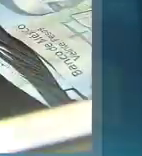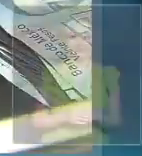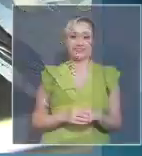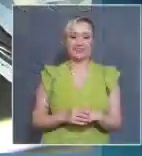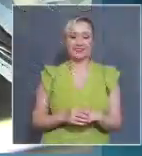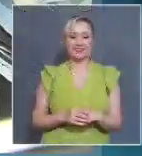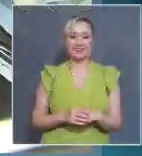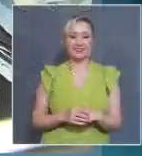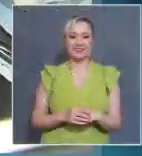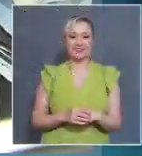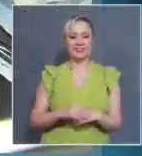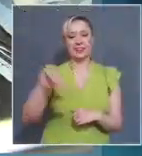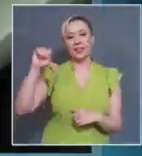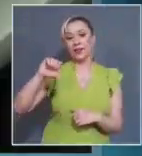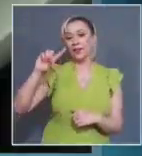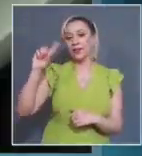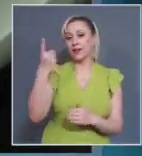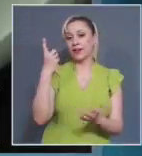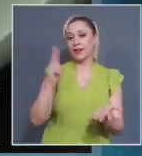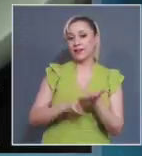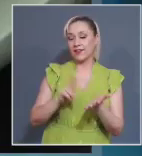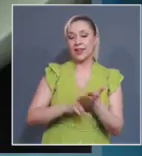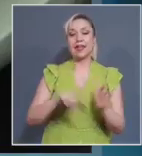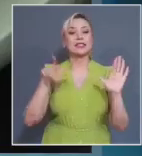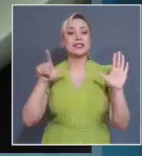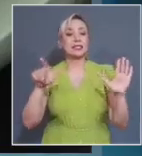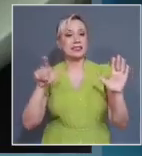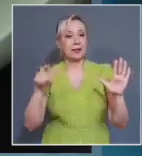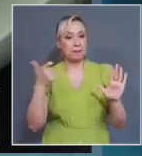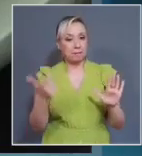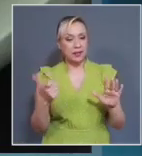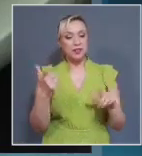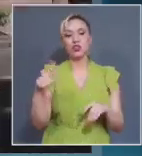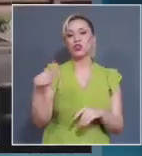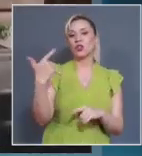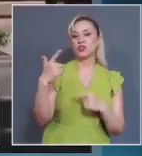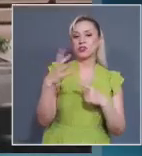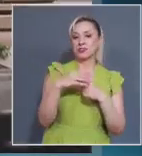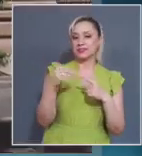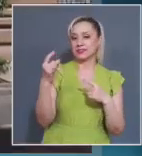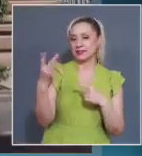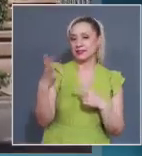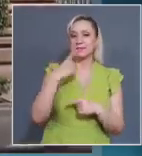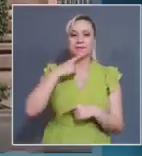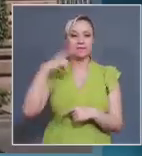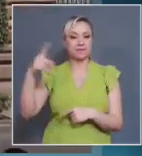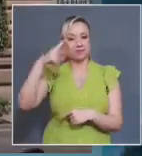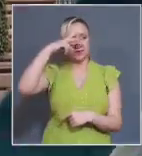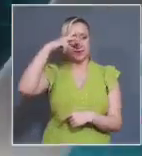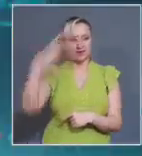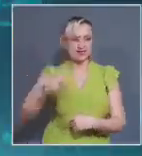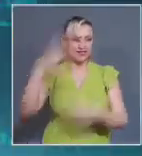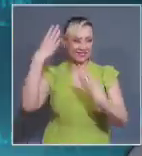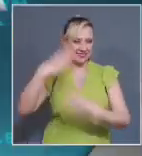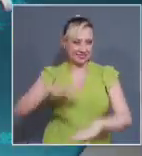El tipo de cambio se ubicó en 17 pesos con 12 centavos por dólar, de acuerdo con información del Banco de